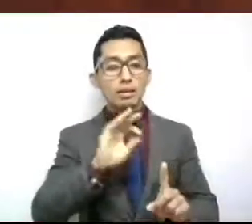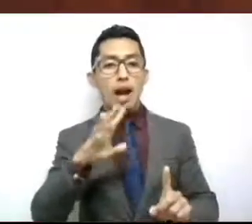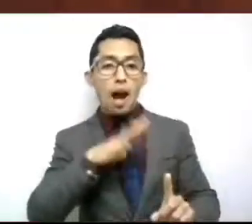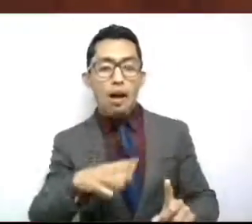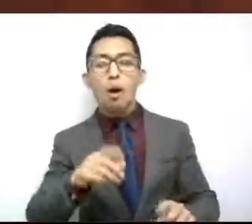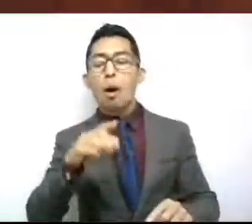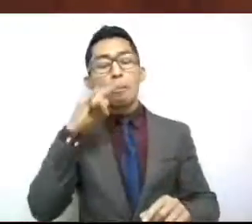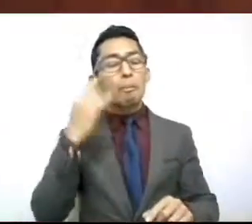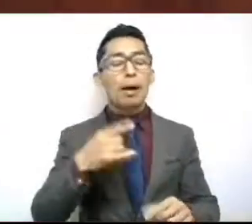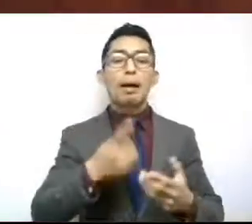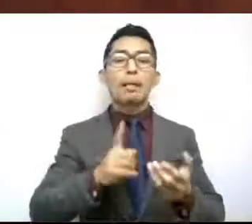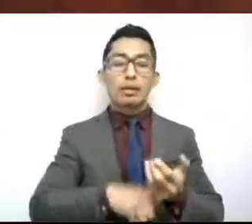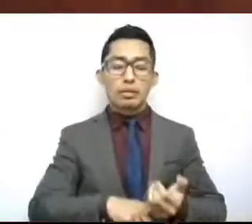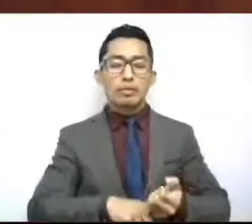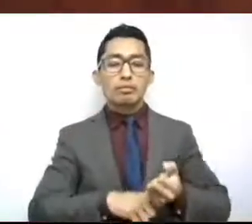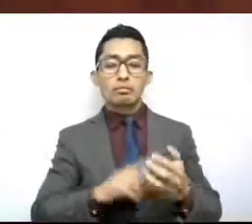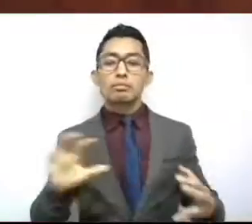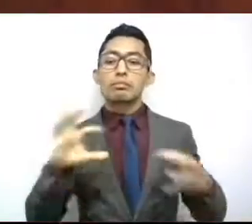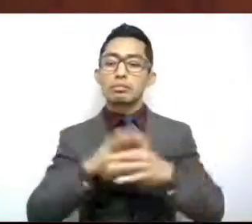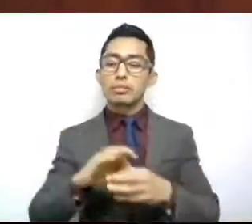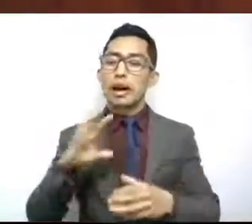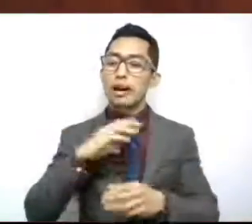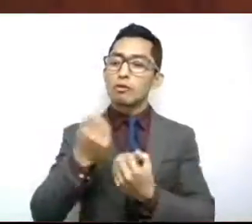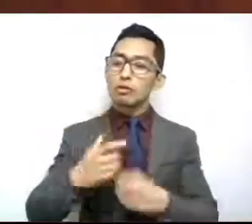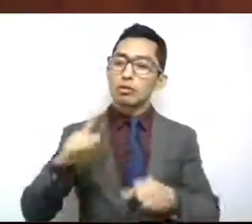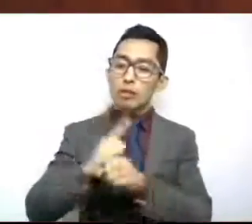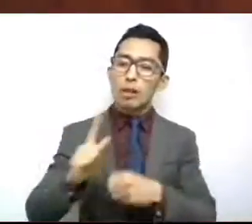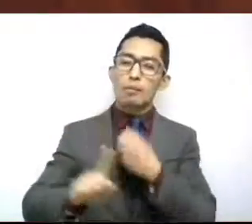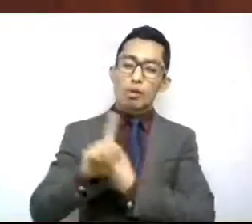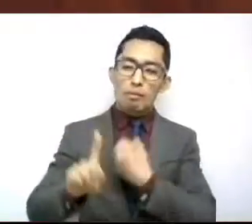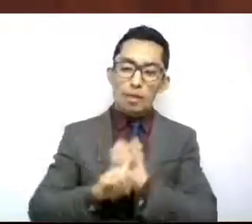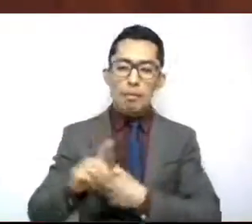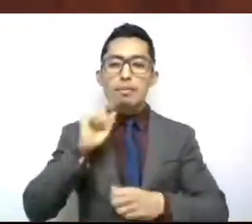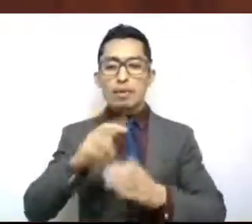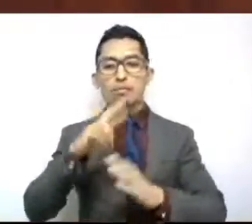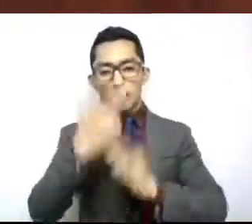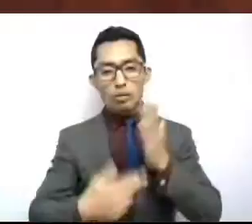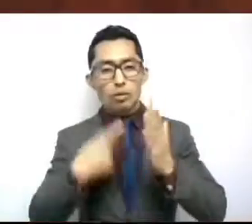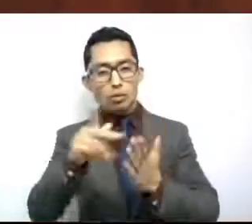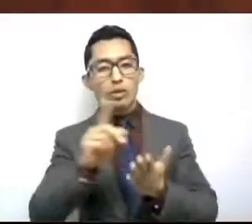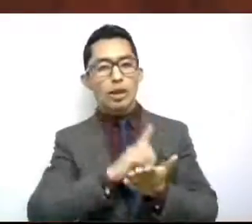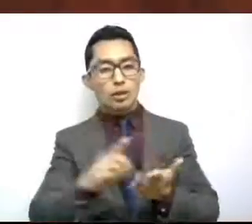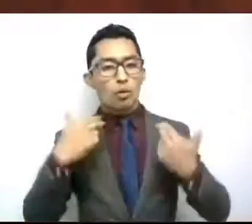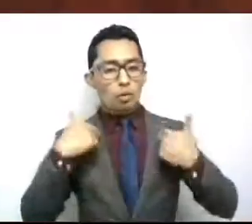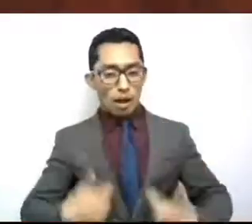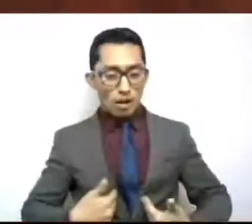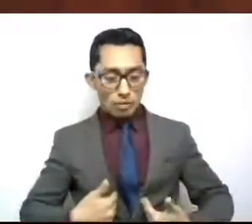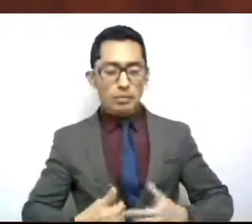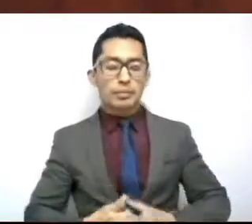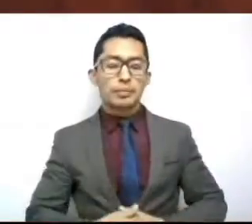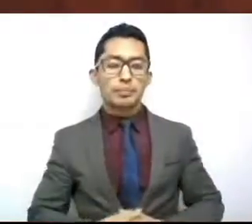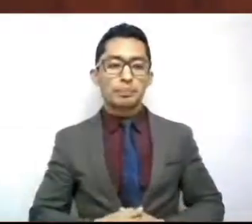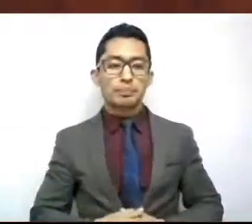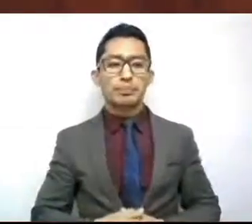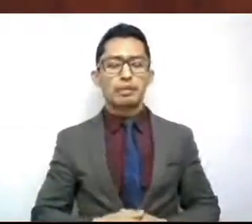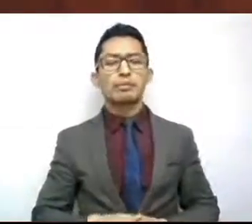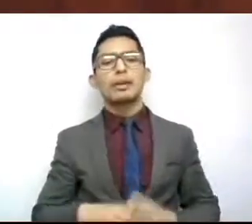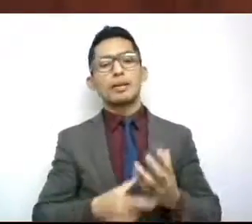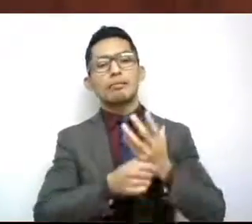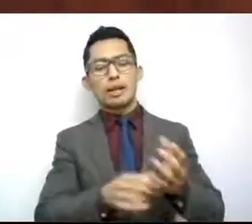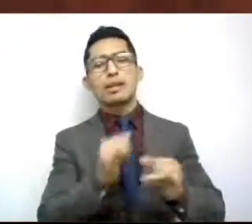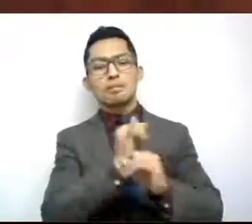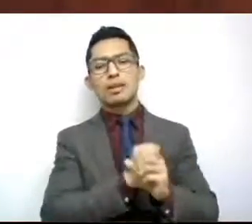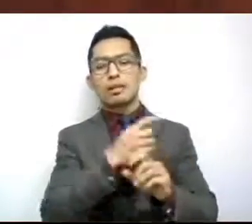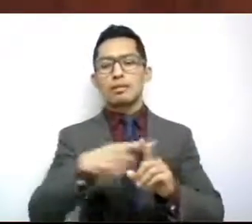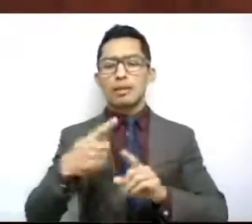la correlación entre el daño social y la violación de sus derechos humanos. De acuerdo con las investigaciones y